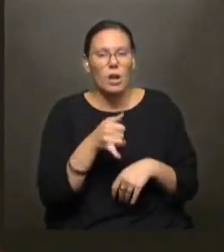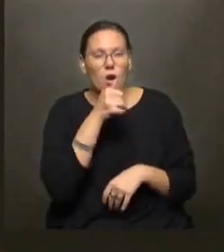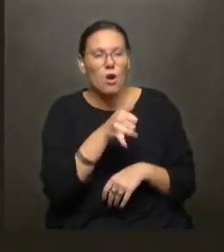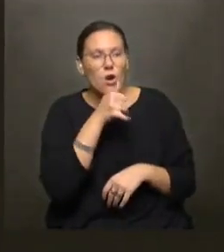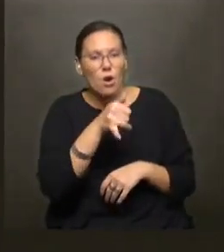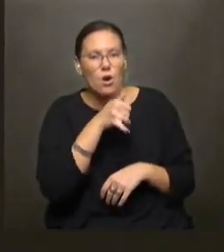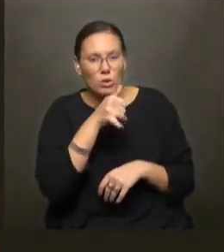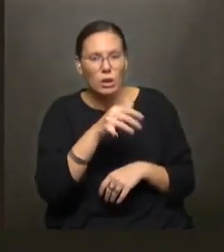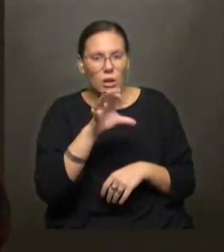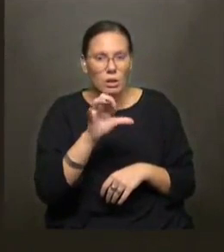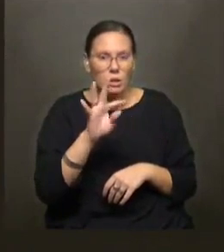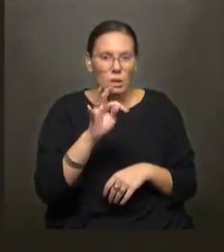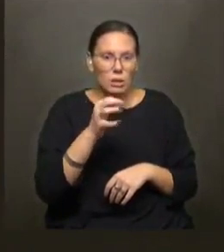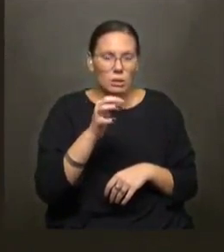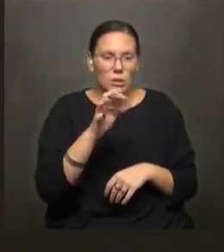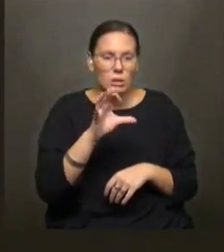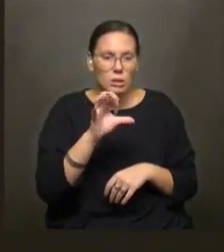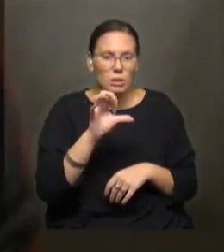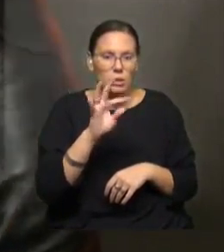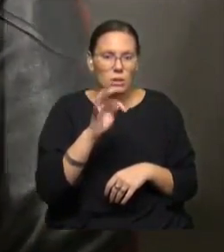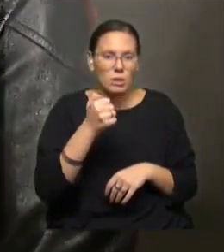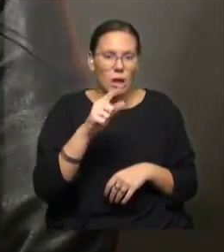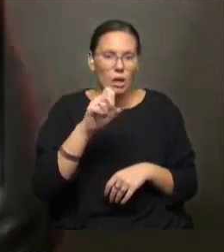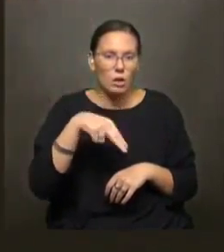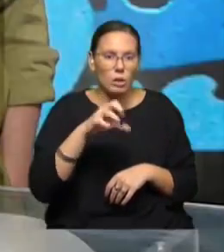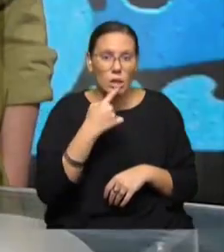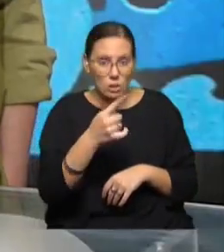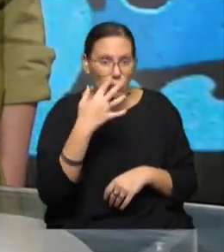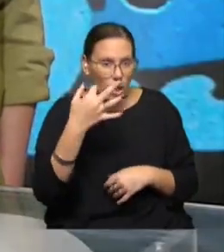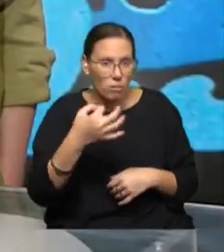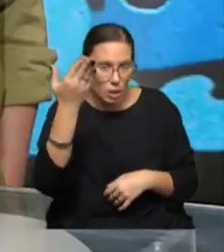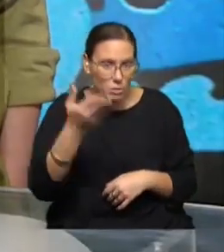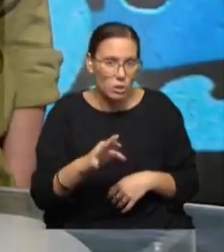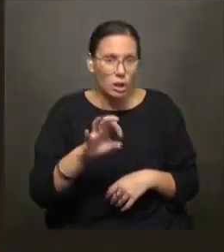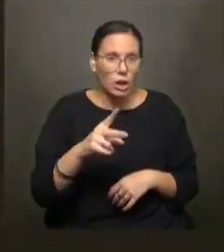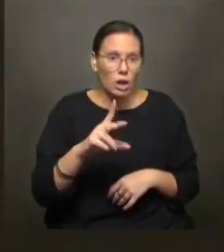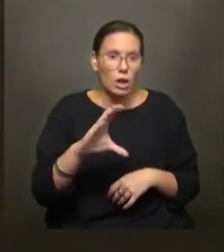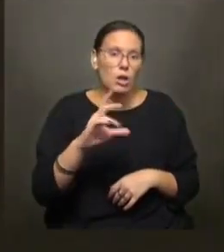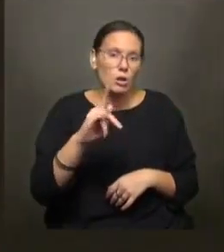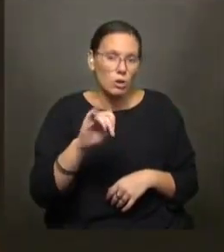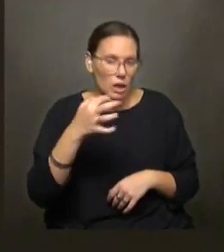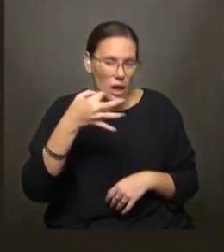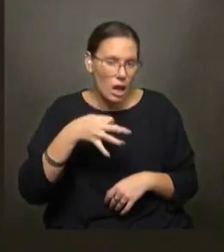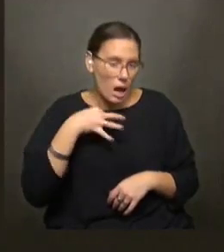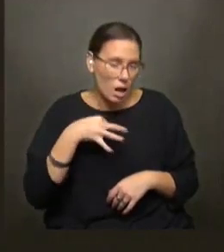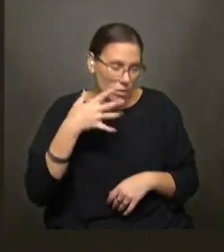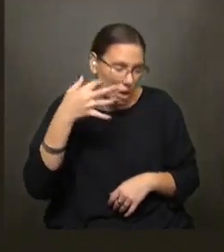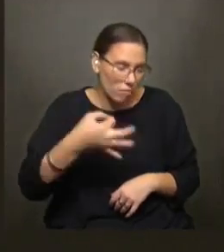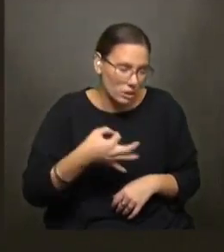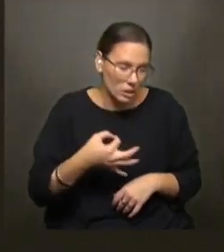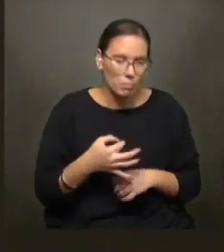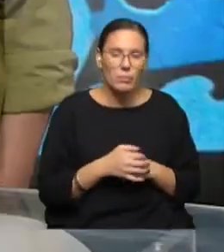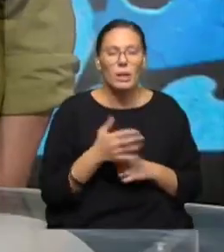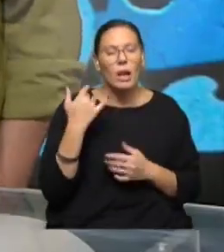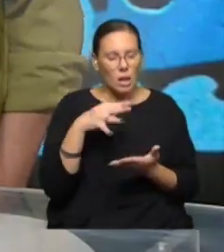le contaba decía usted es el Rocky de la vida real me decía él de verdad eso es una anécdota bien bien interesante hoy